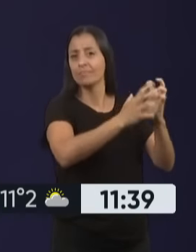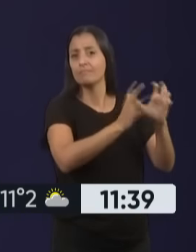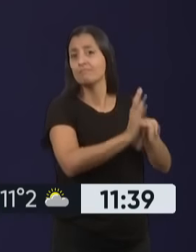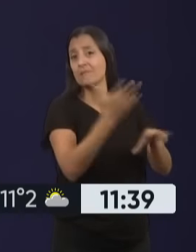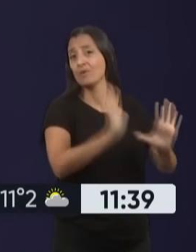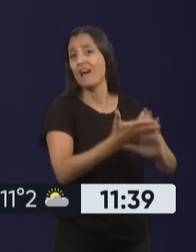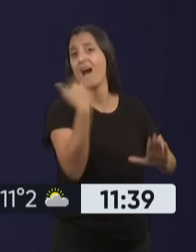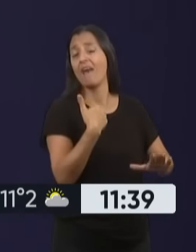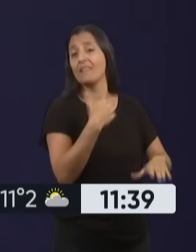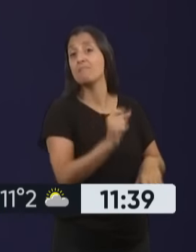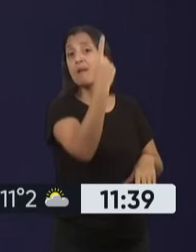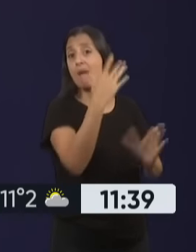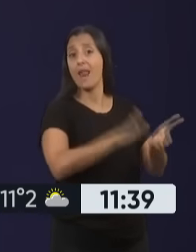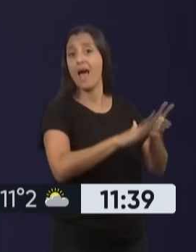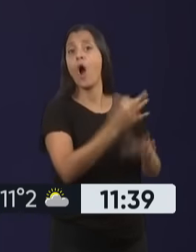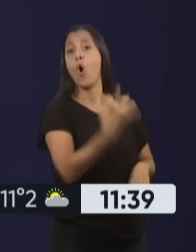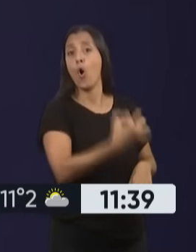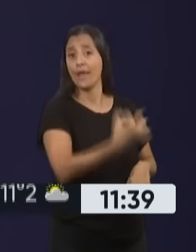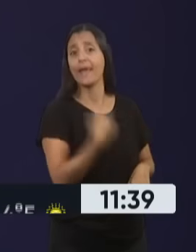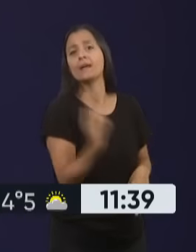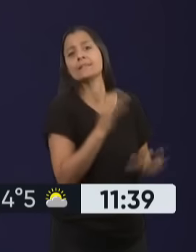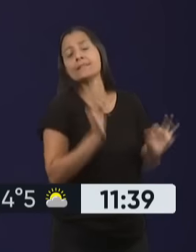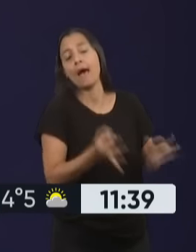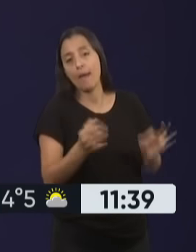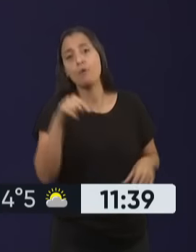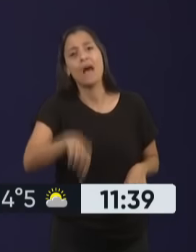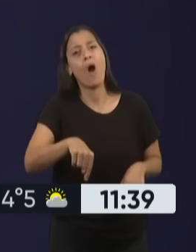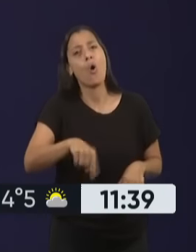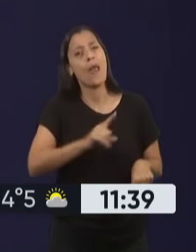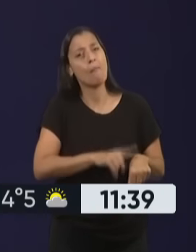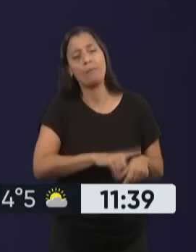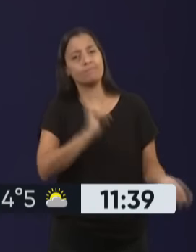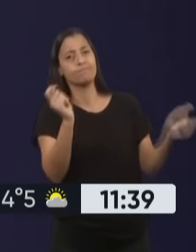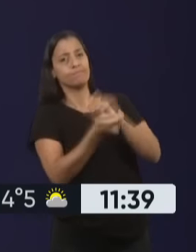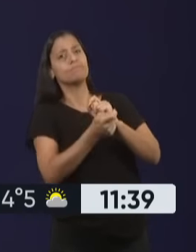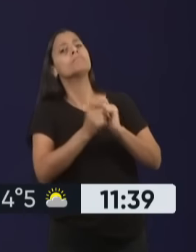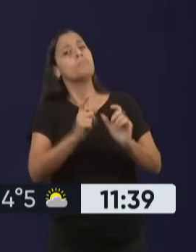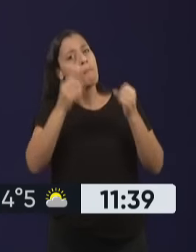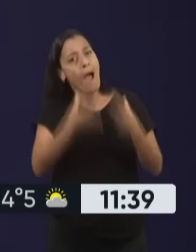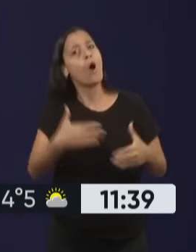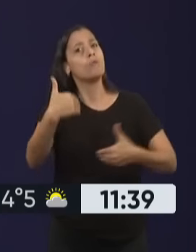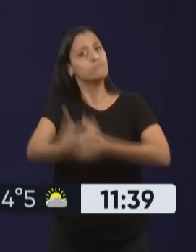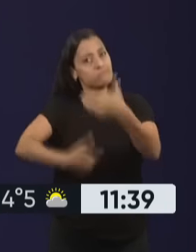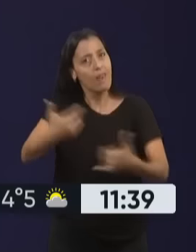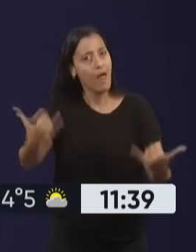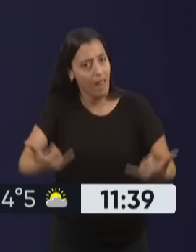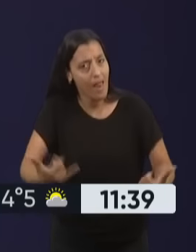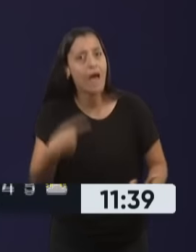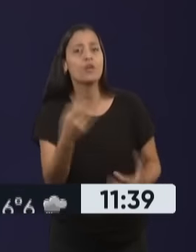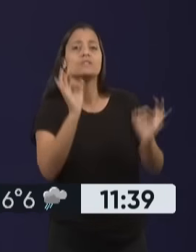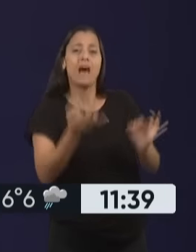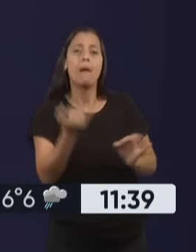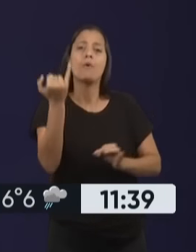ley original entendemos que estamos en otro en otro escalón entendemos que algunas